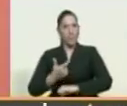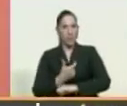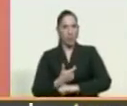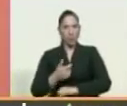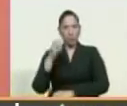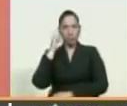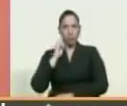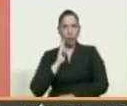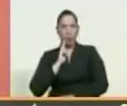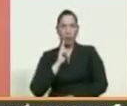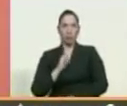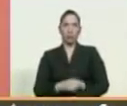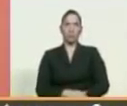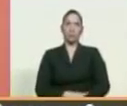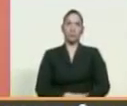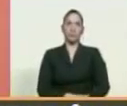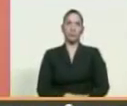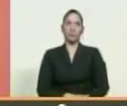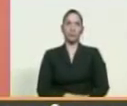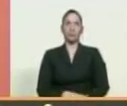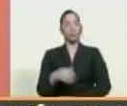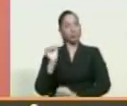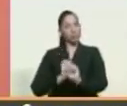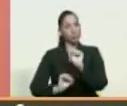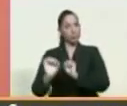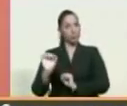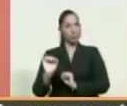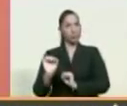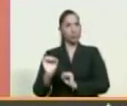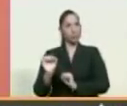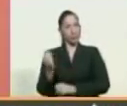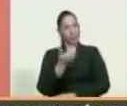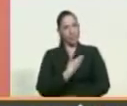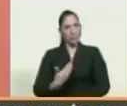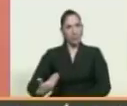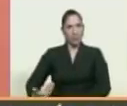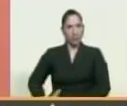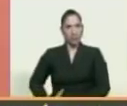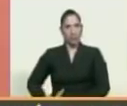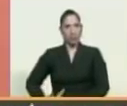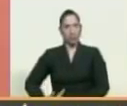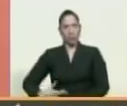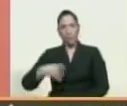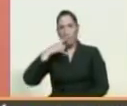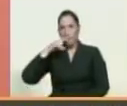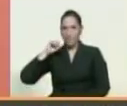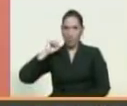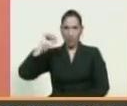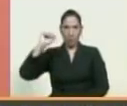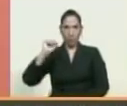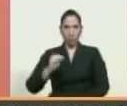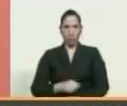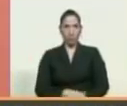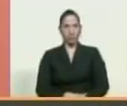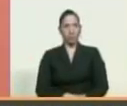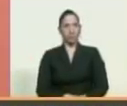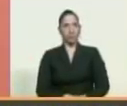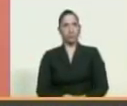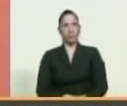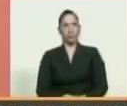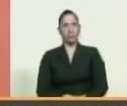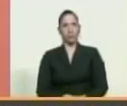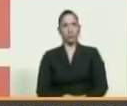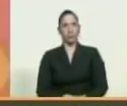República Bolivariana de Venezuela y a defender a su presidente Nicolás Maduro Moros.